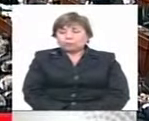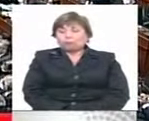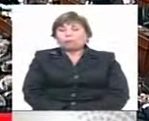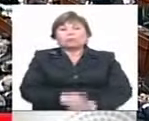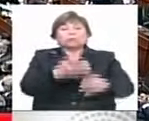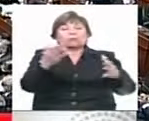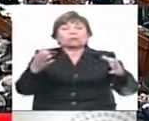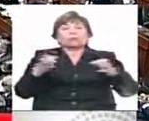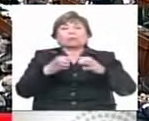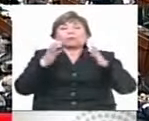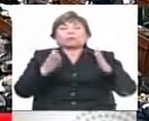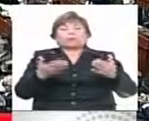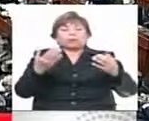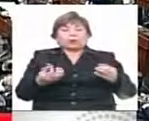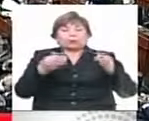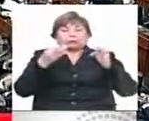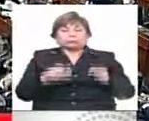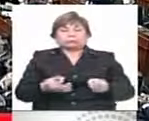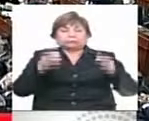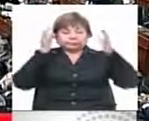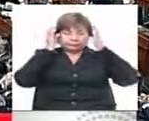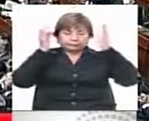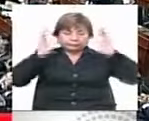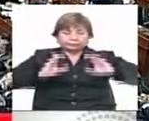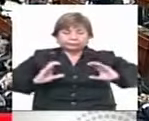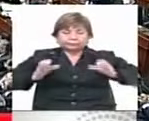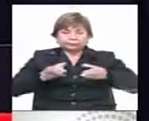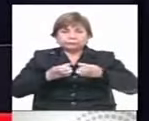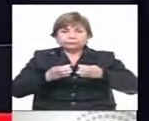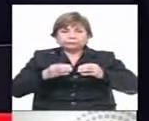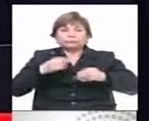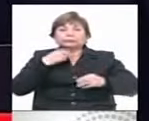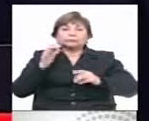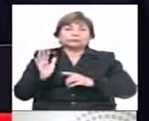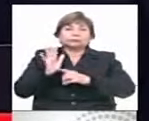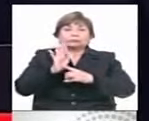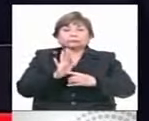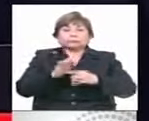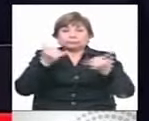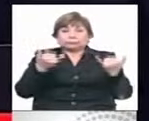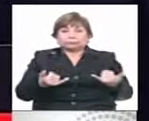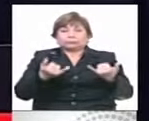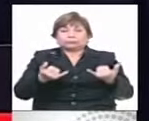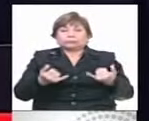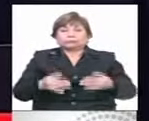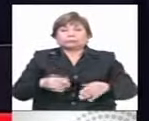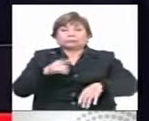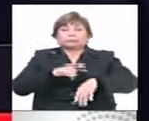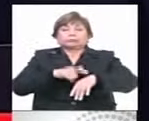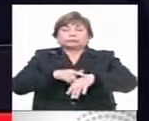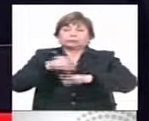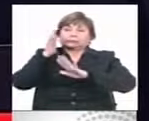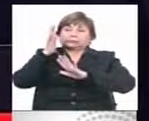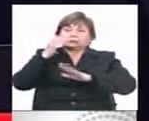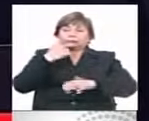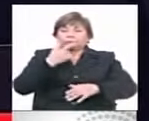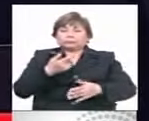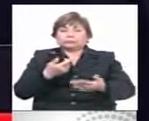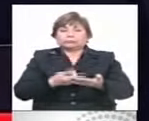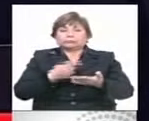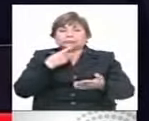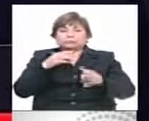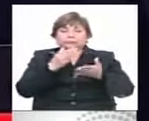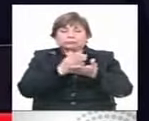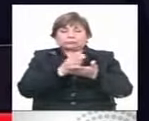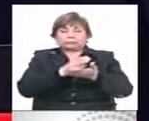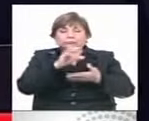Señores congresistas, de conformidad con lo acordado por la Junta de Portavoces en su sesión de hoy, el tiempo para el presente debate será